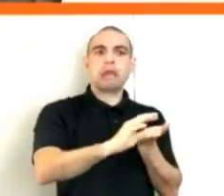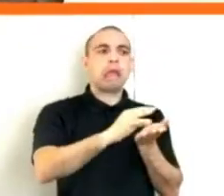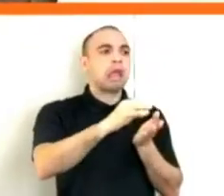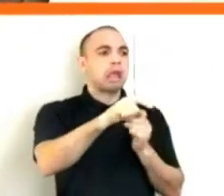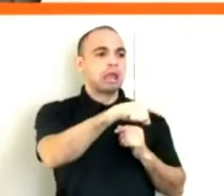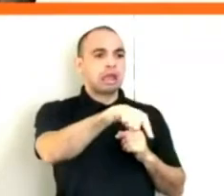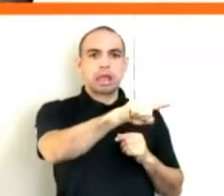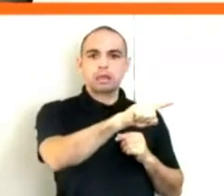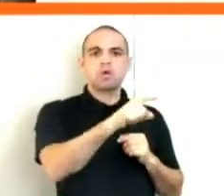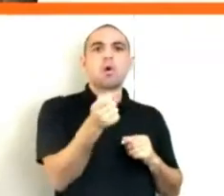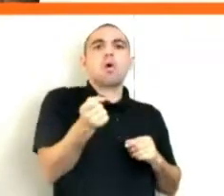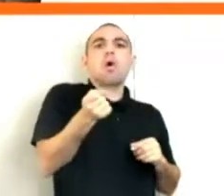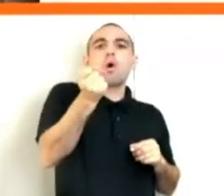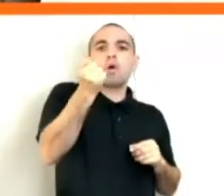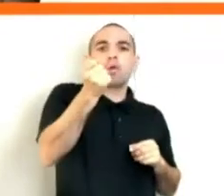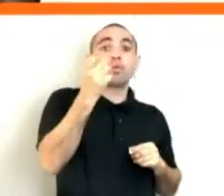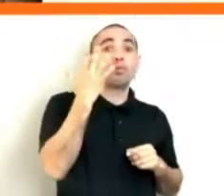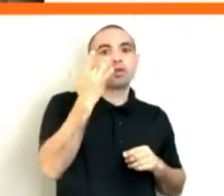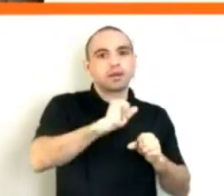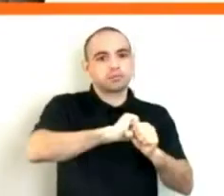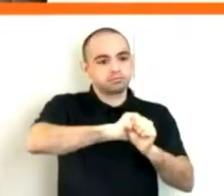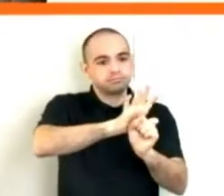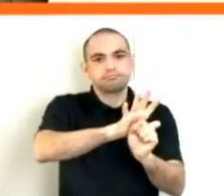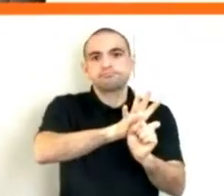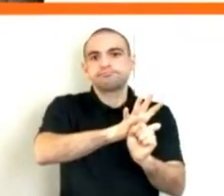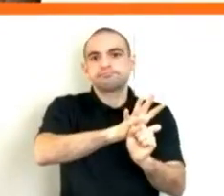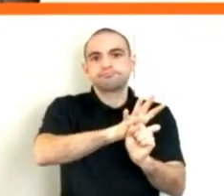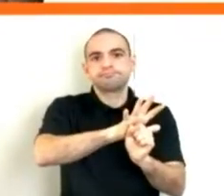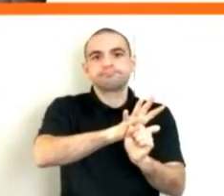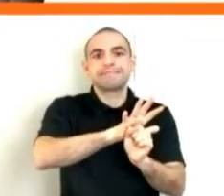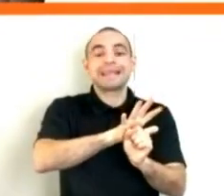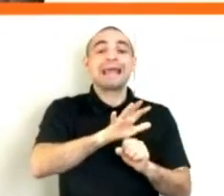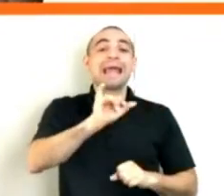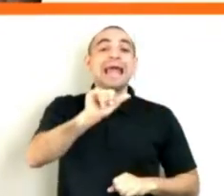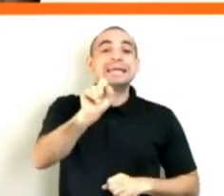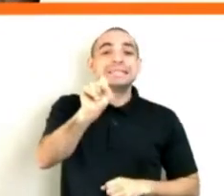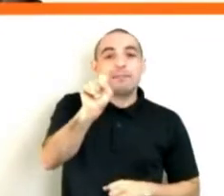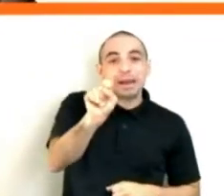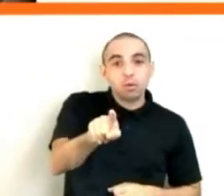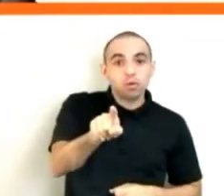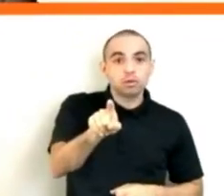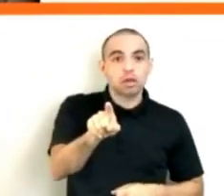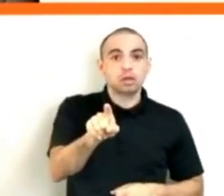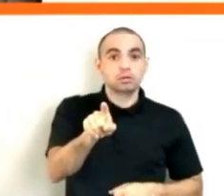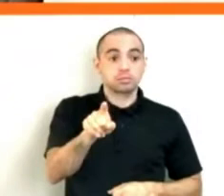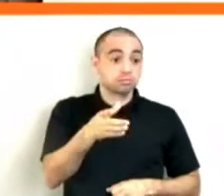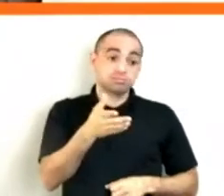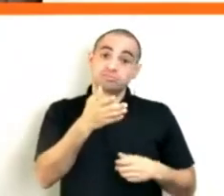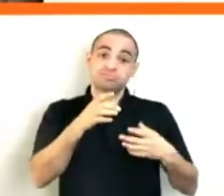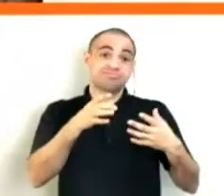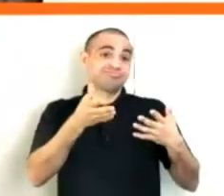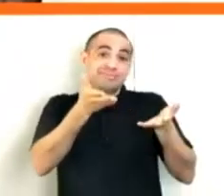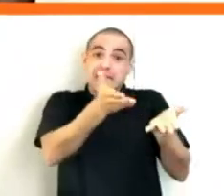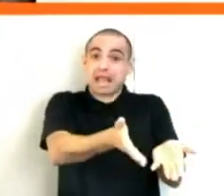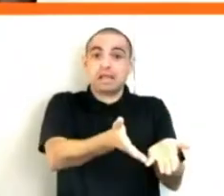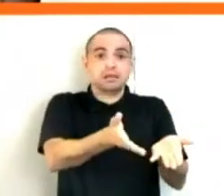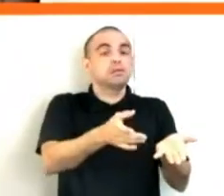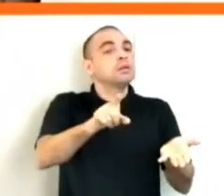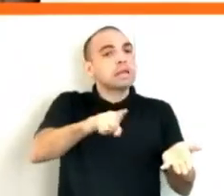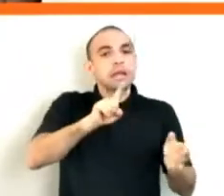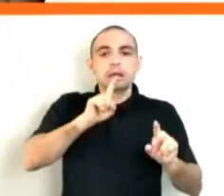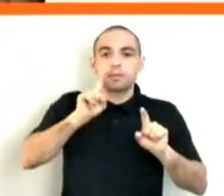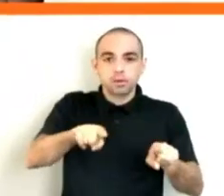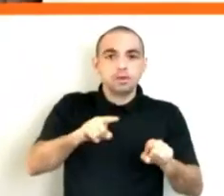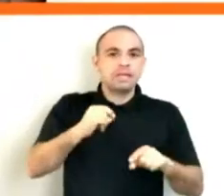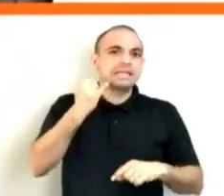dejado eso en suspenso por la situación de la pandemia. Así que esta pregunta, pues también independientemente de que está ahí y se tiene que contestar, pues si hubiese alguna